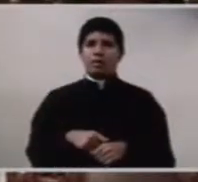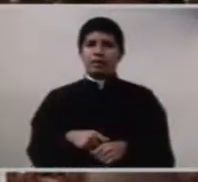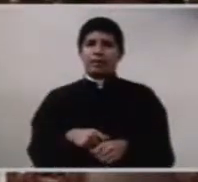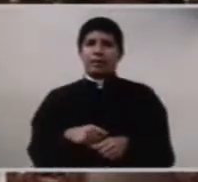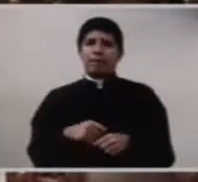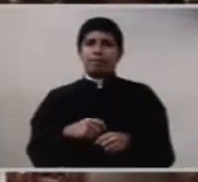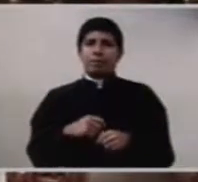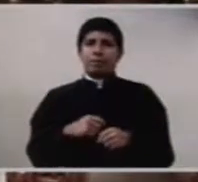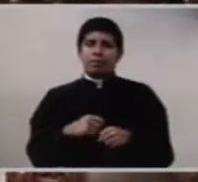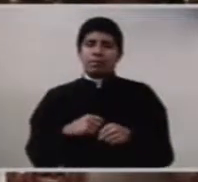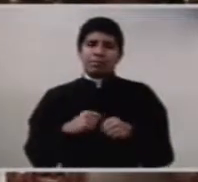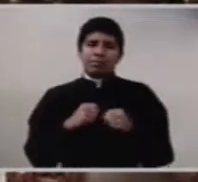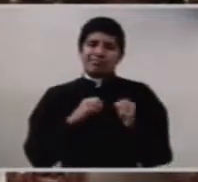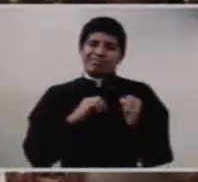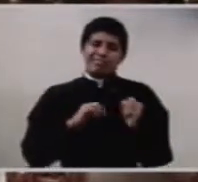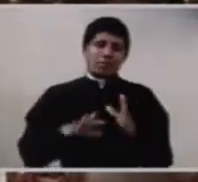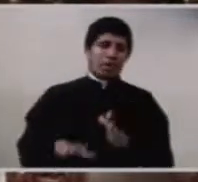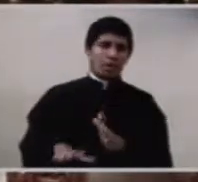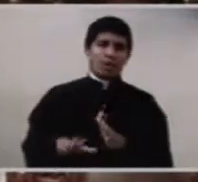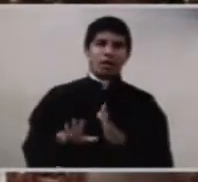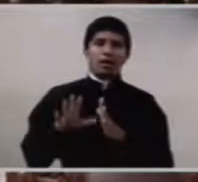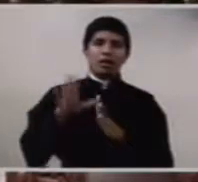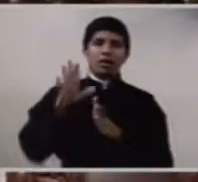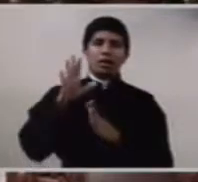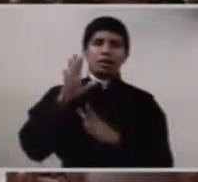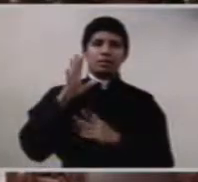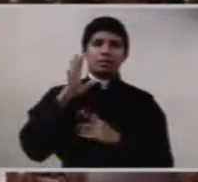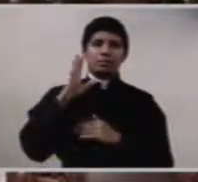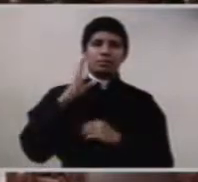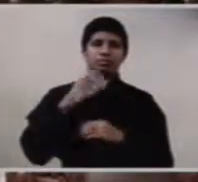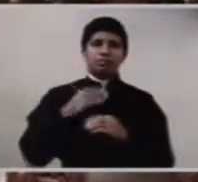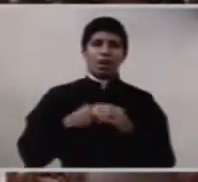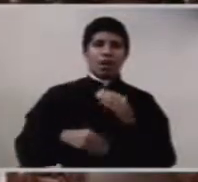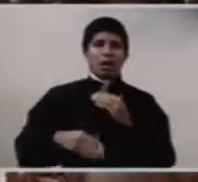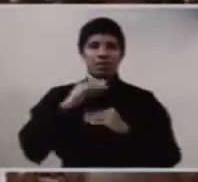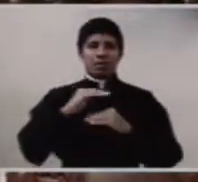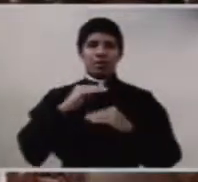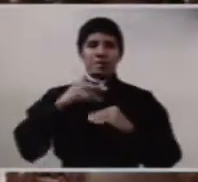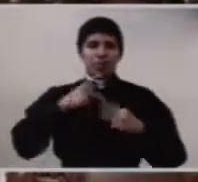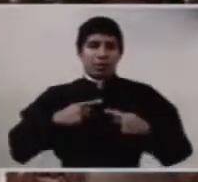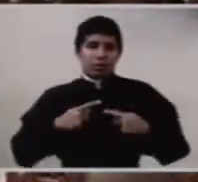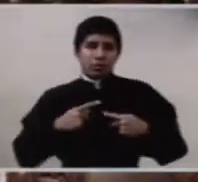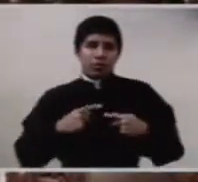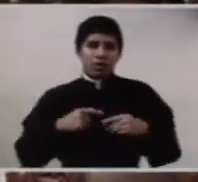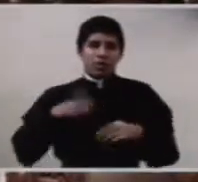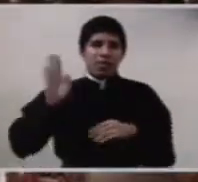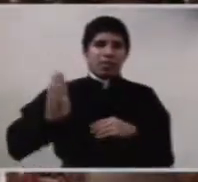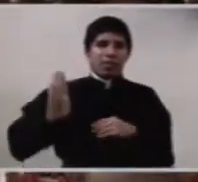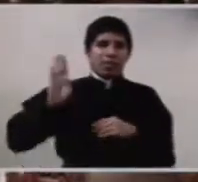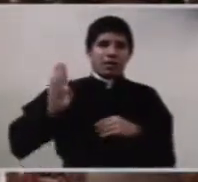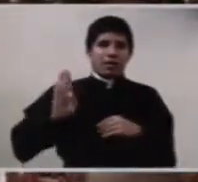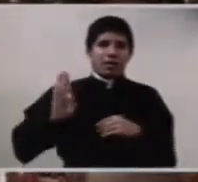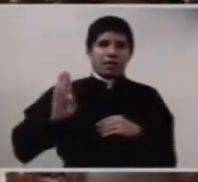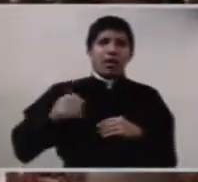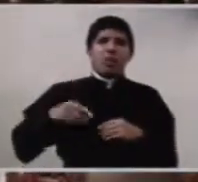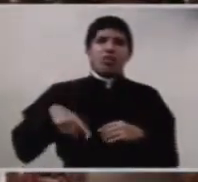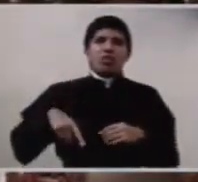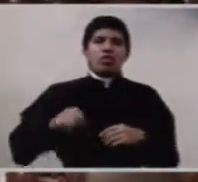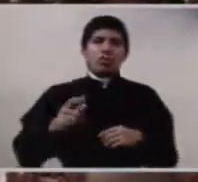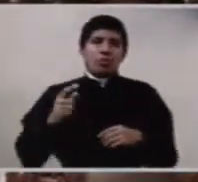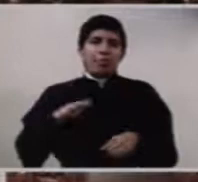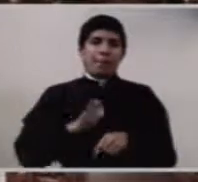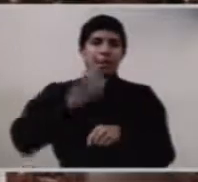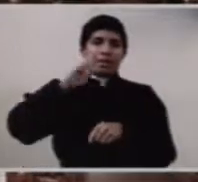superioridad con respecto a aquellas personas que aparentemente pudieran ser más pecadoras que